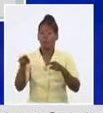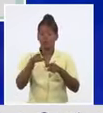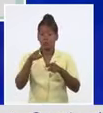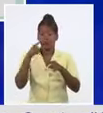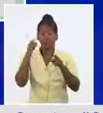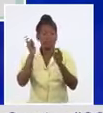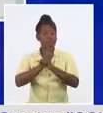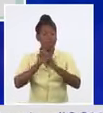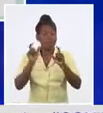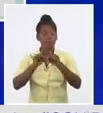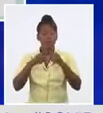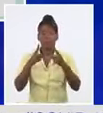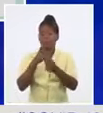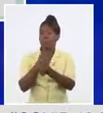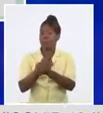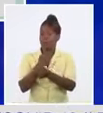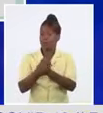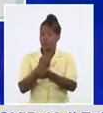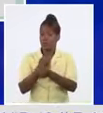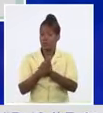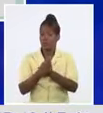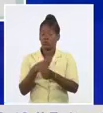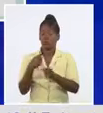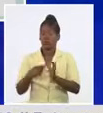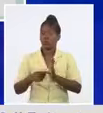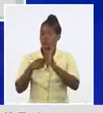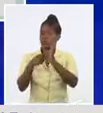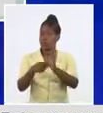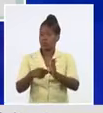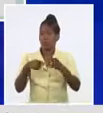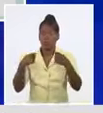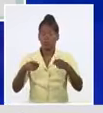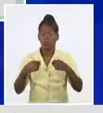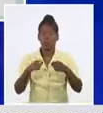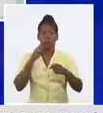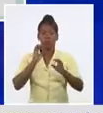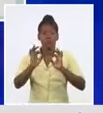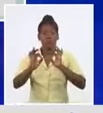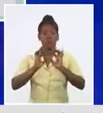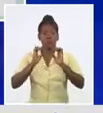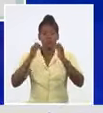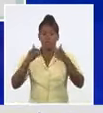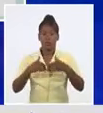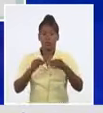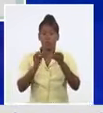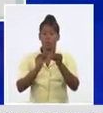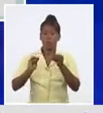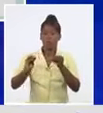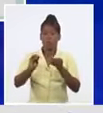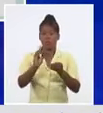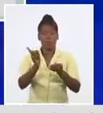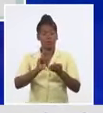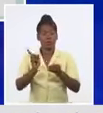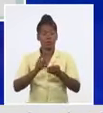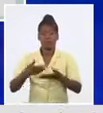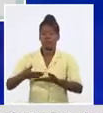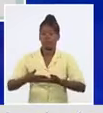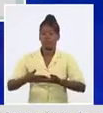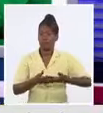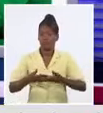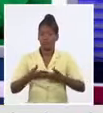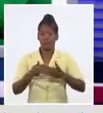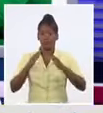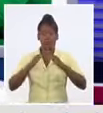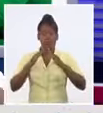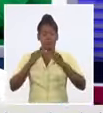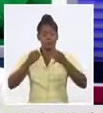grupo que insistimos en la necesidad de que siga controlando la transmisión. Importados, como ya dije,